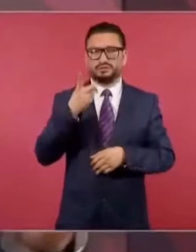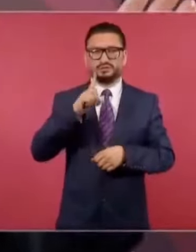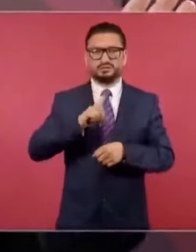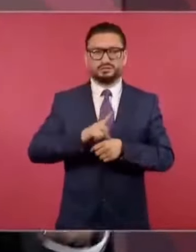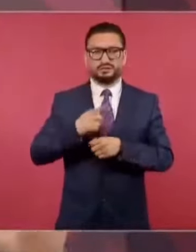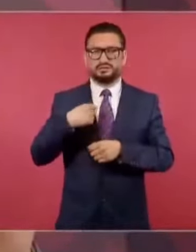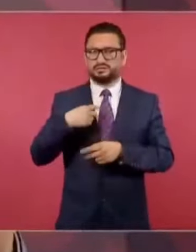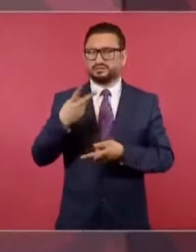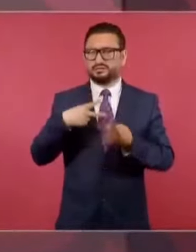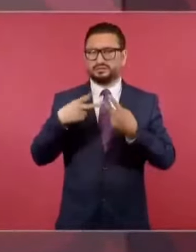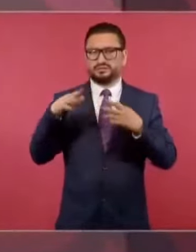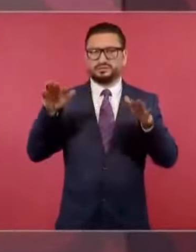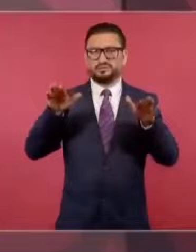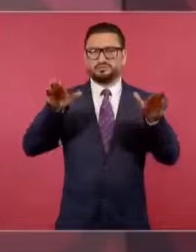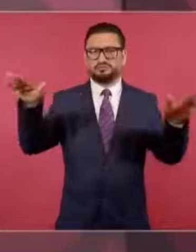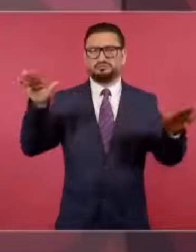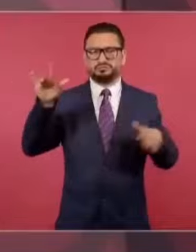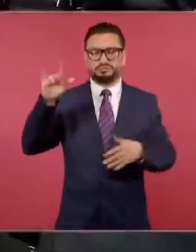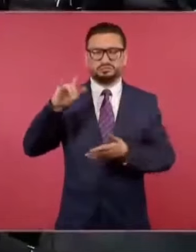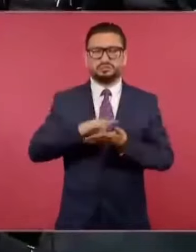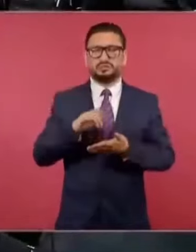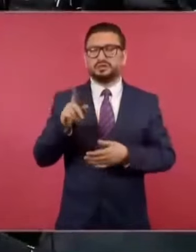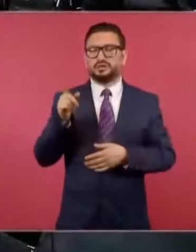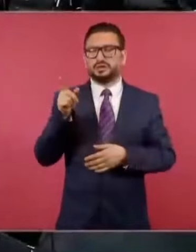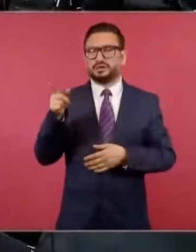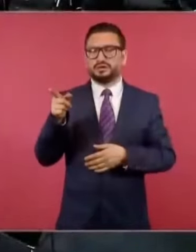venía del aeropuerto y